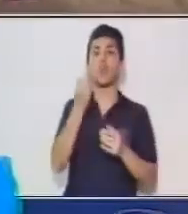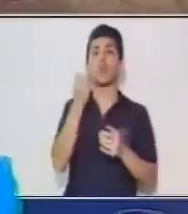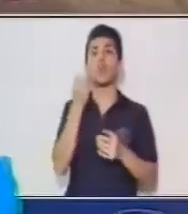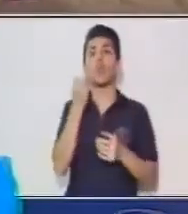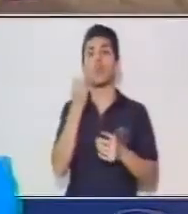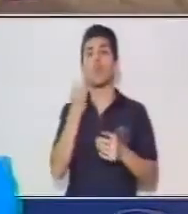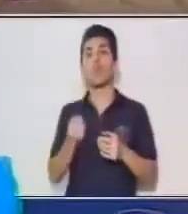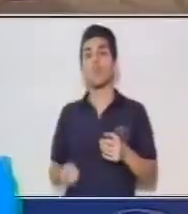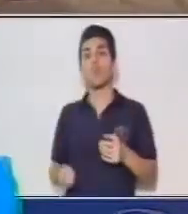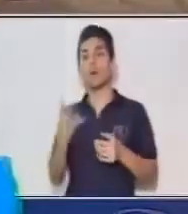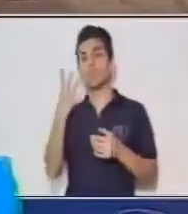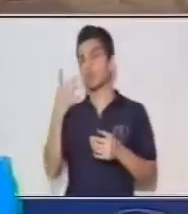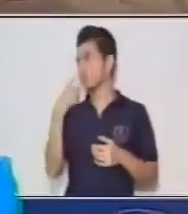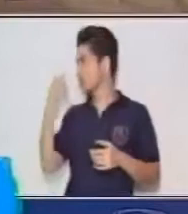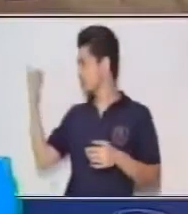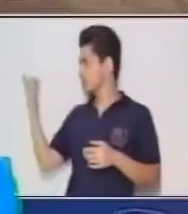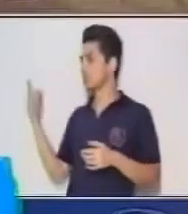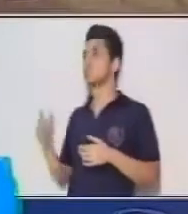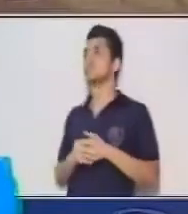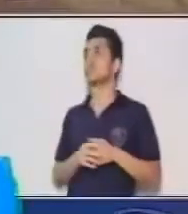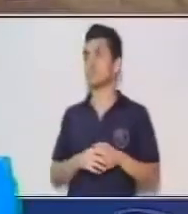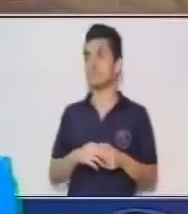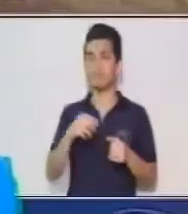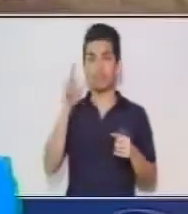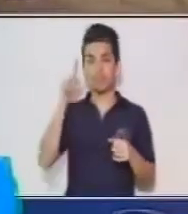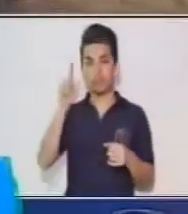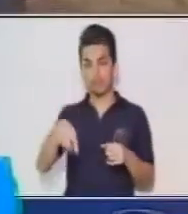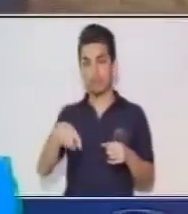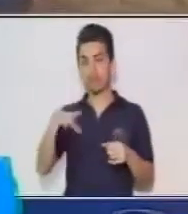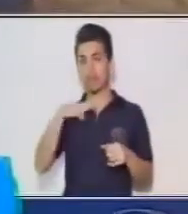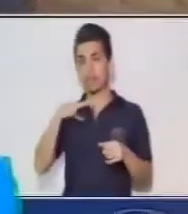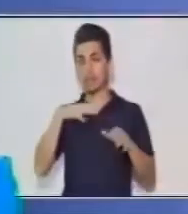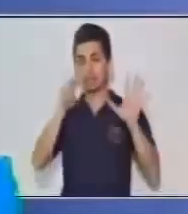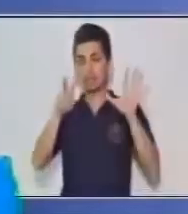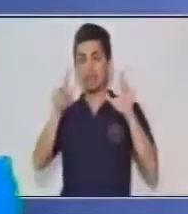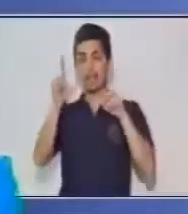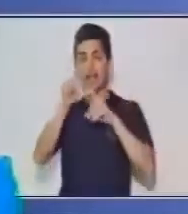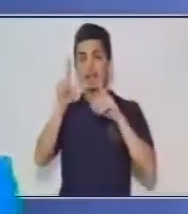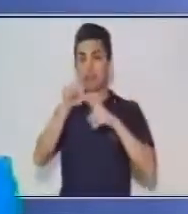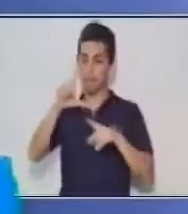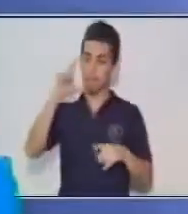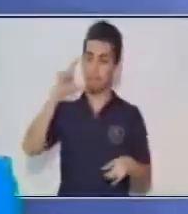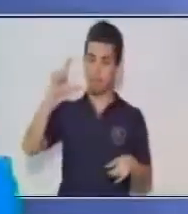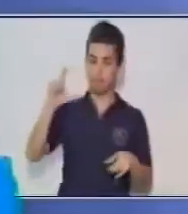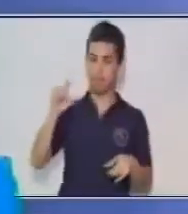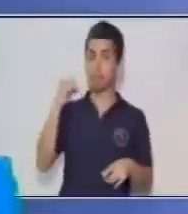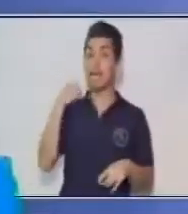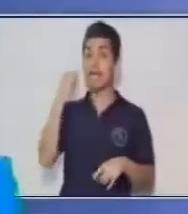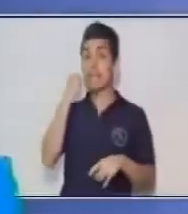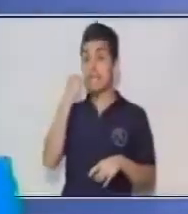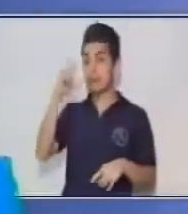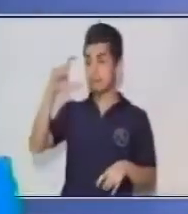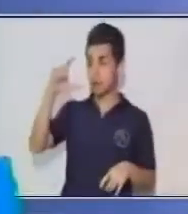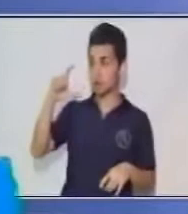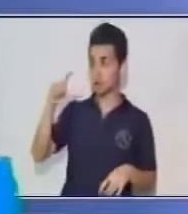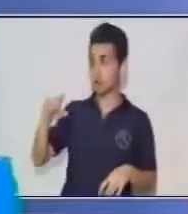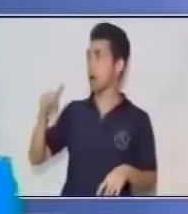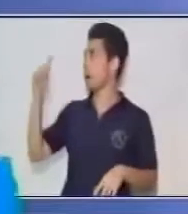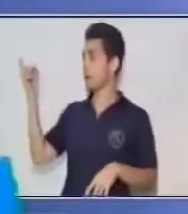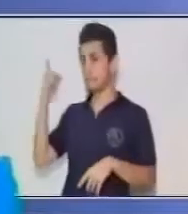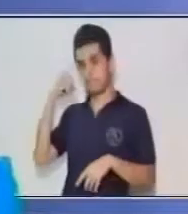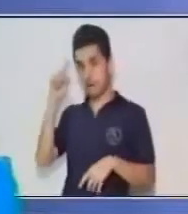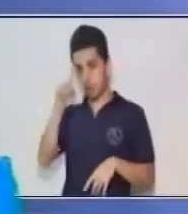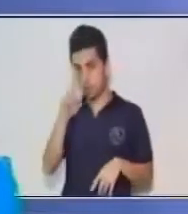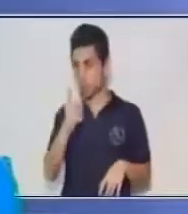son 7 letras mayúsculas. La I mayúscula 1, la V 5,